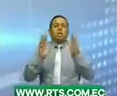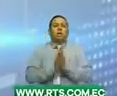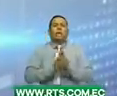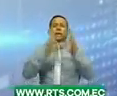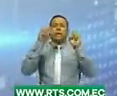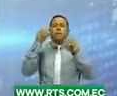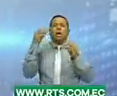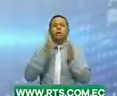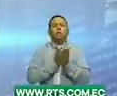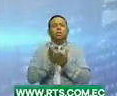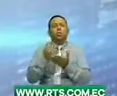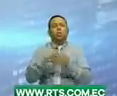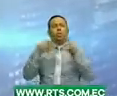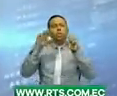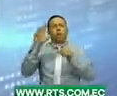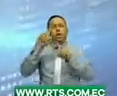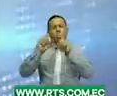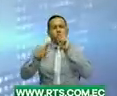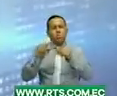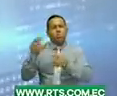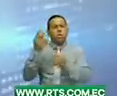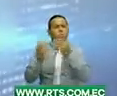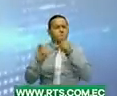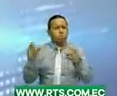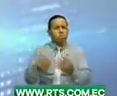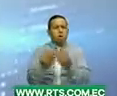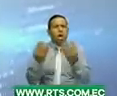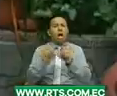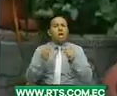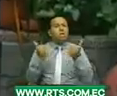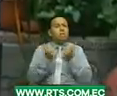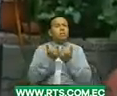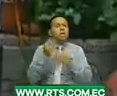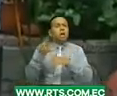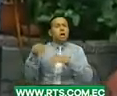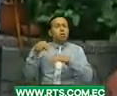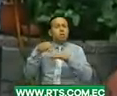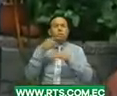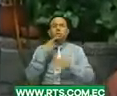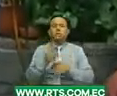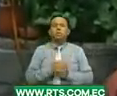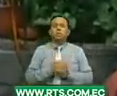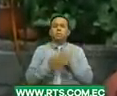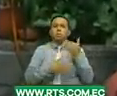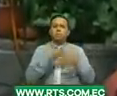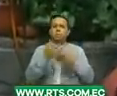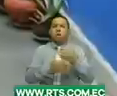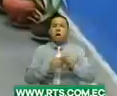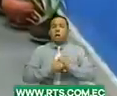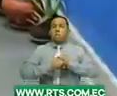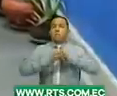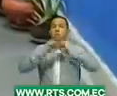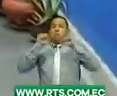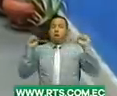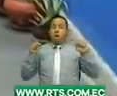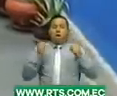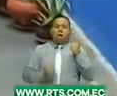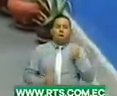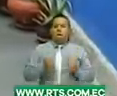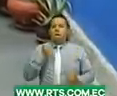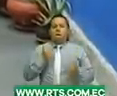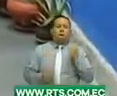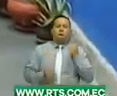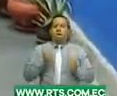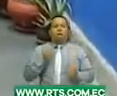parlamentario, consulta popular y asamblea constituyente. Después de trotar al amanecer, encuentra el equilibrio